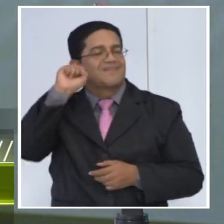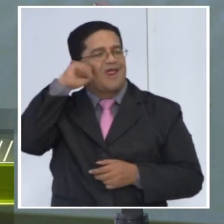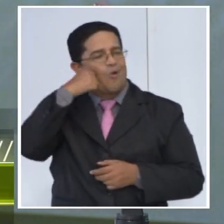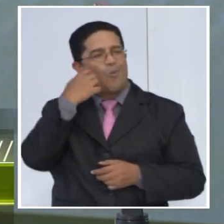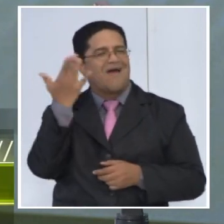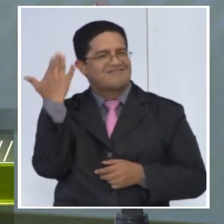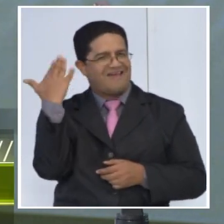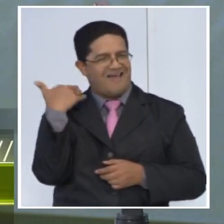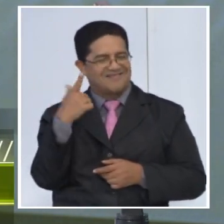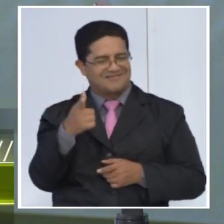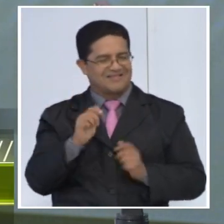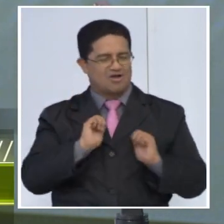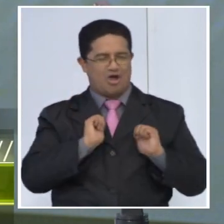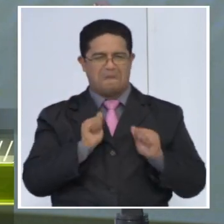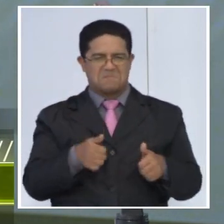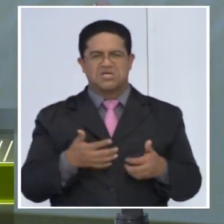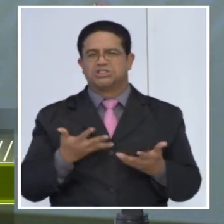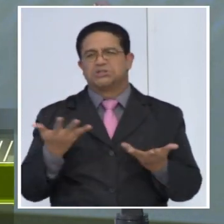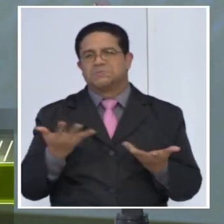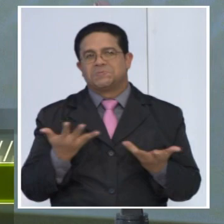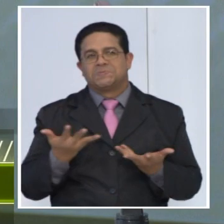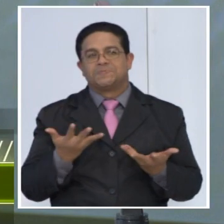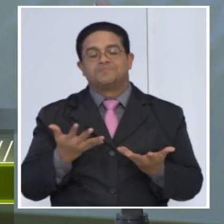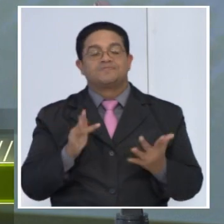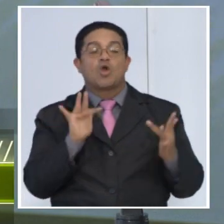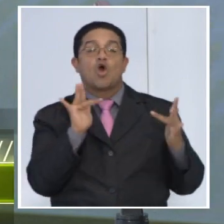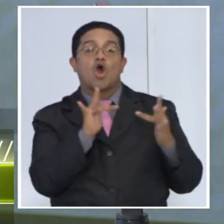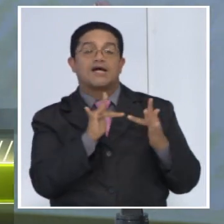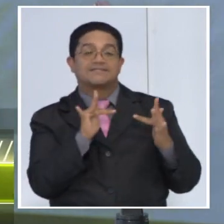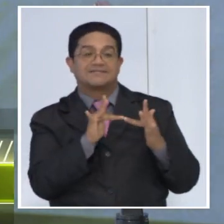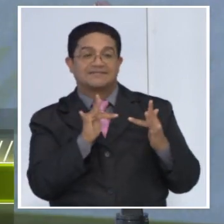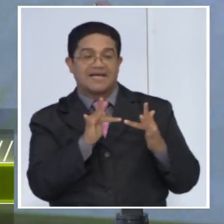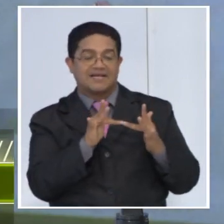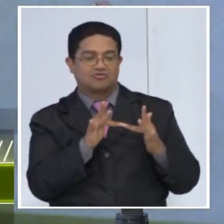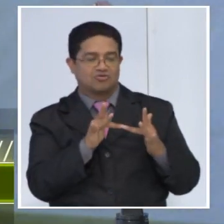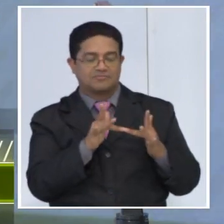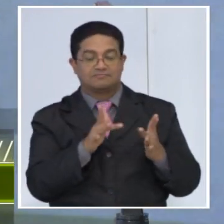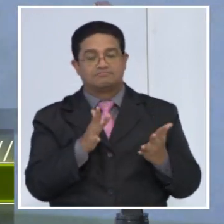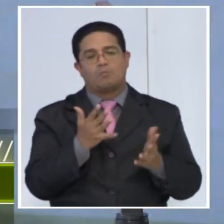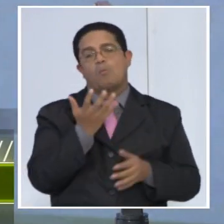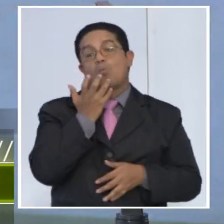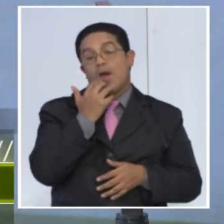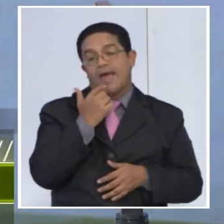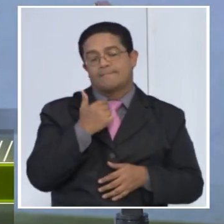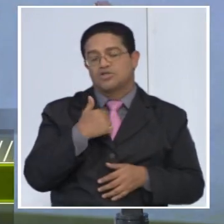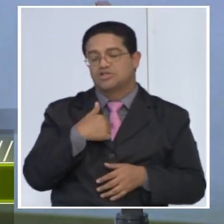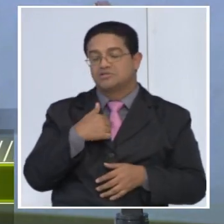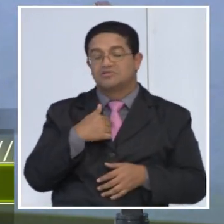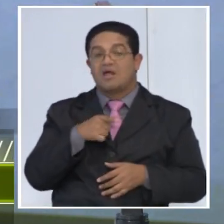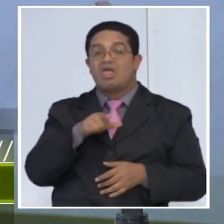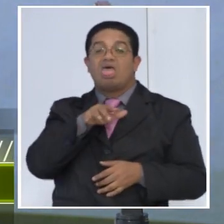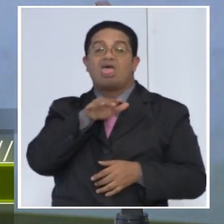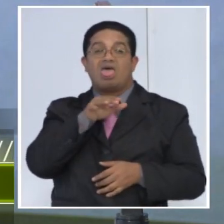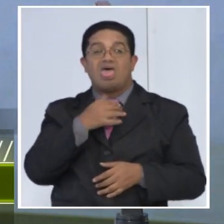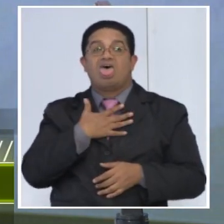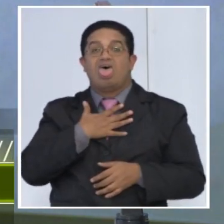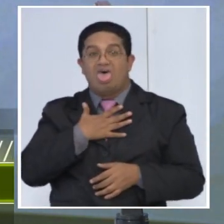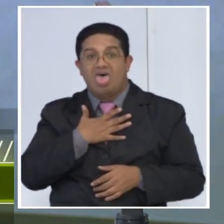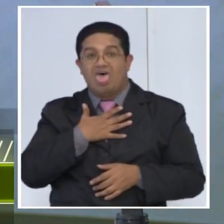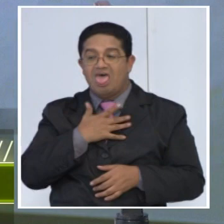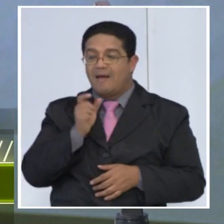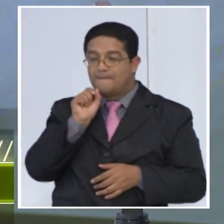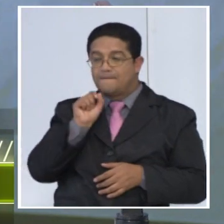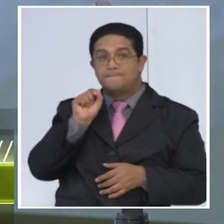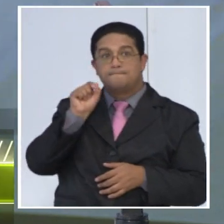principio de la pandemia se establecía que el contacto con superficies, mesas, puertas, pomos de